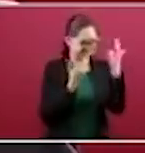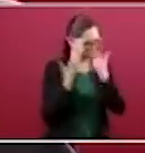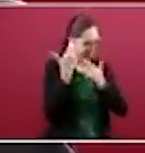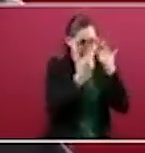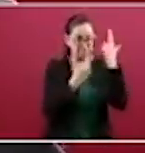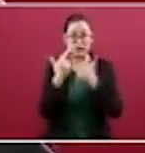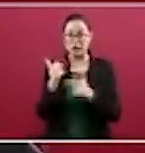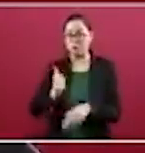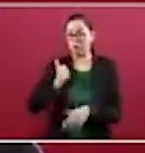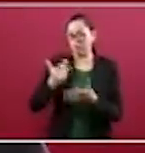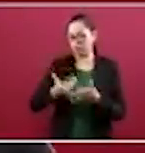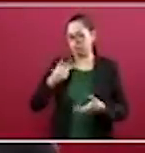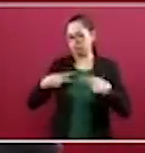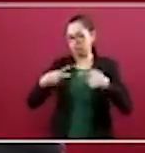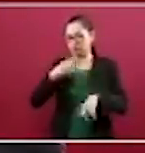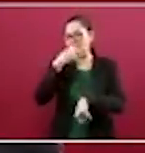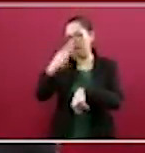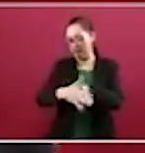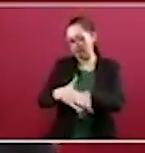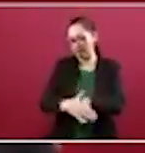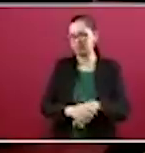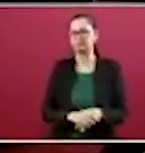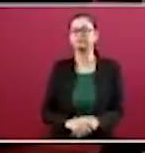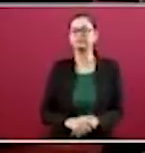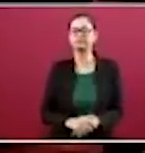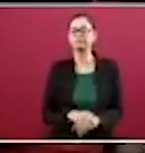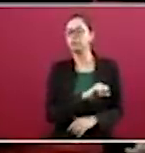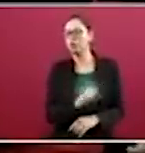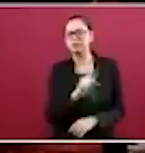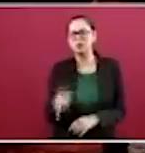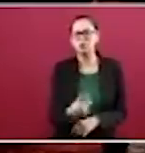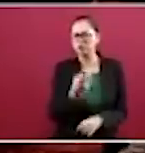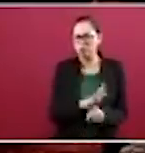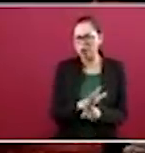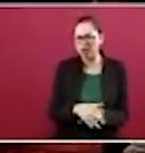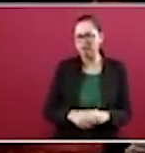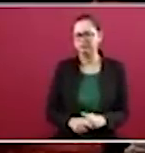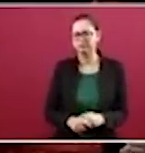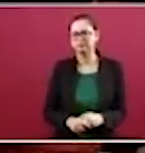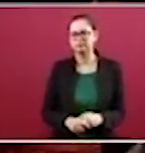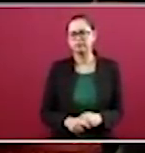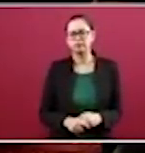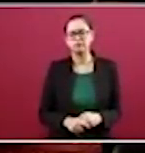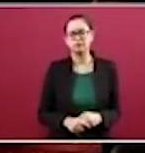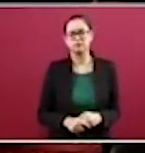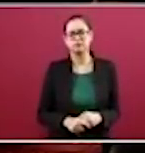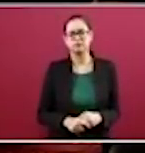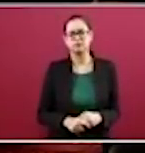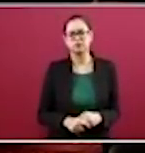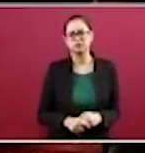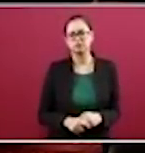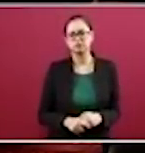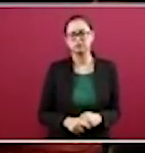la gente. Lo otro que preguntaste es… Nomás para precisar, ¿el subsidio se mantiene entonces para